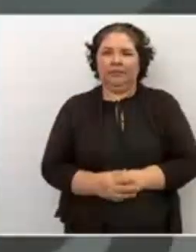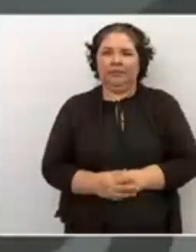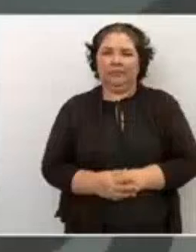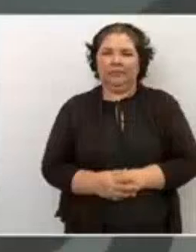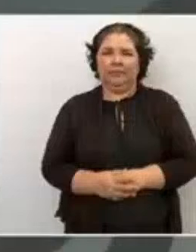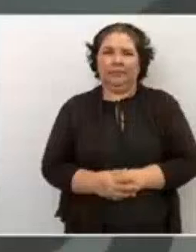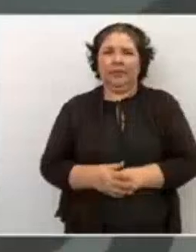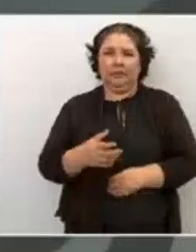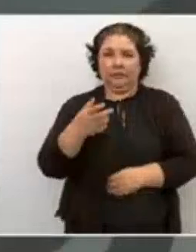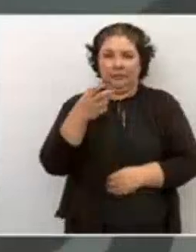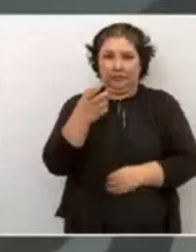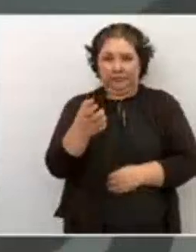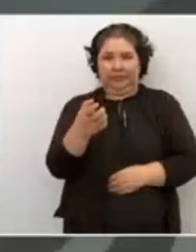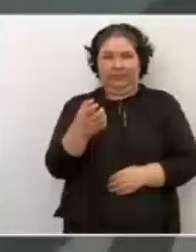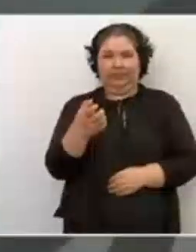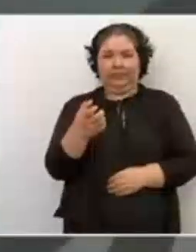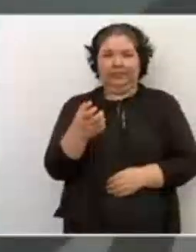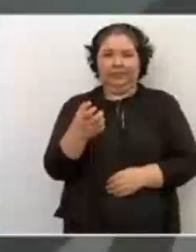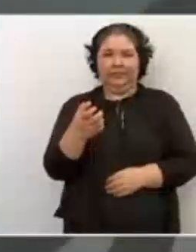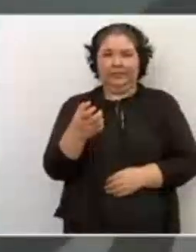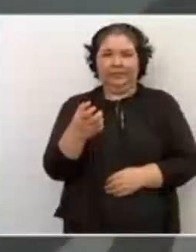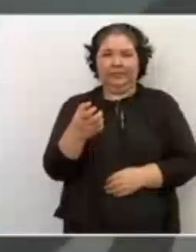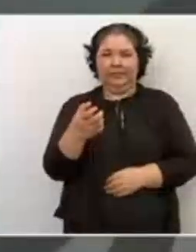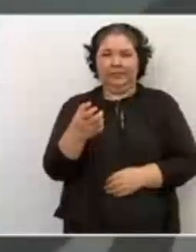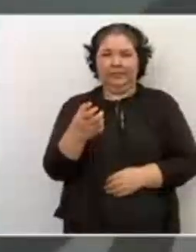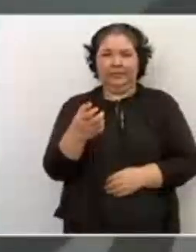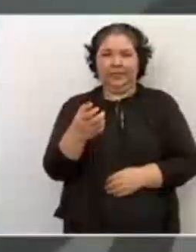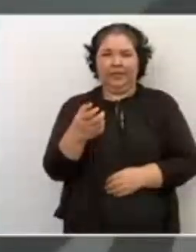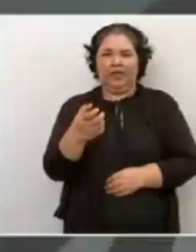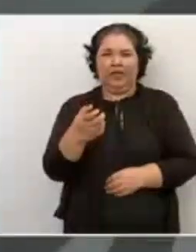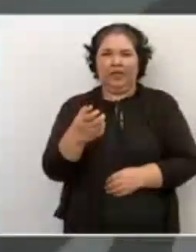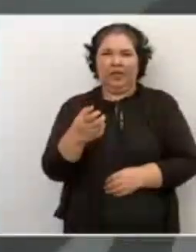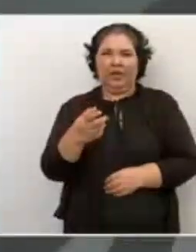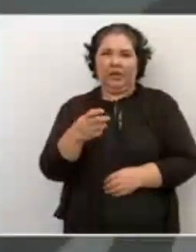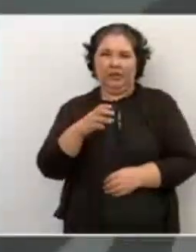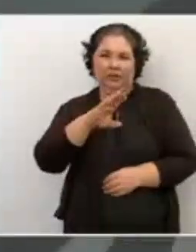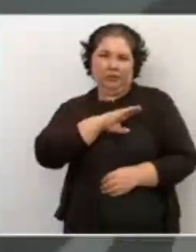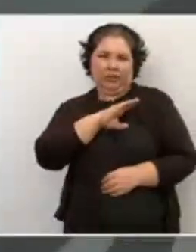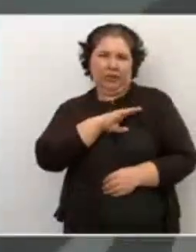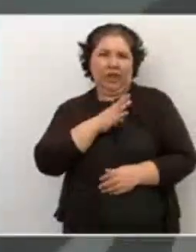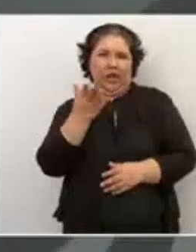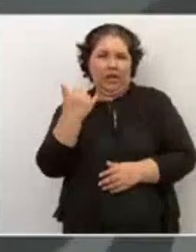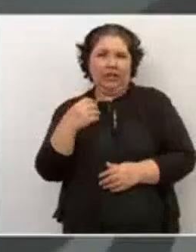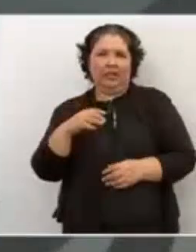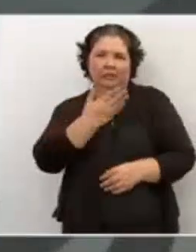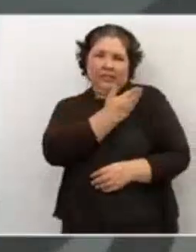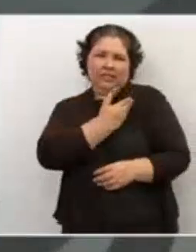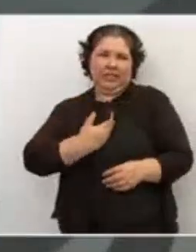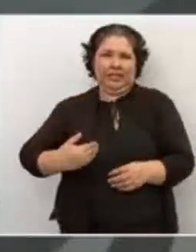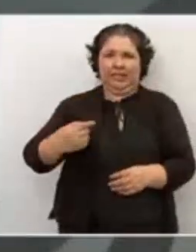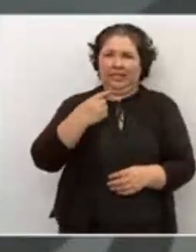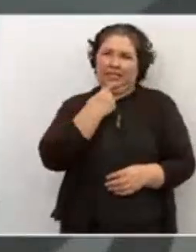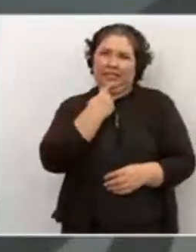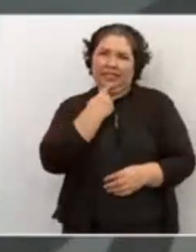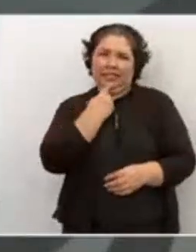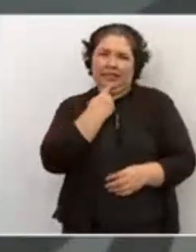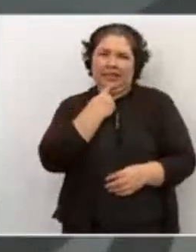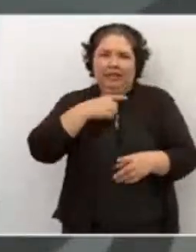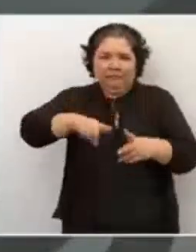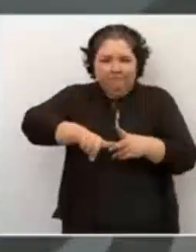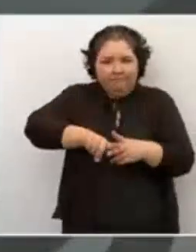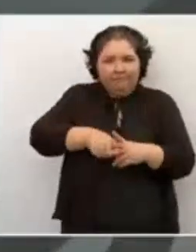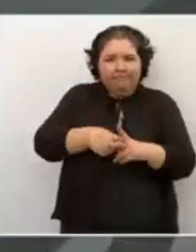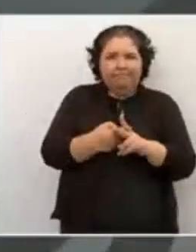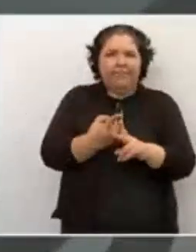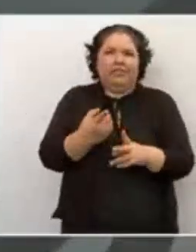Con esto termino, compañeras y compañeros. Nuestro querido expresidente Andrés Manuel López Obrador sembró este modelo con